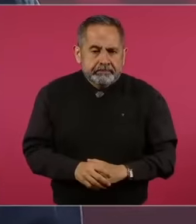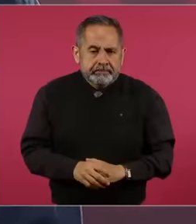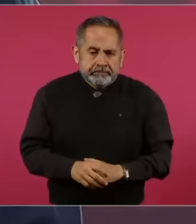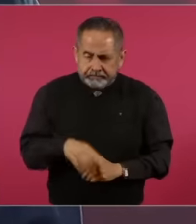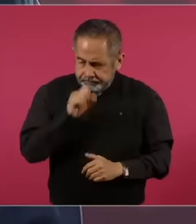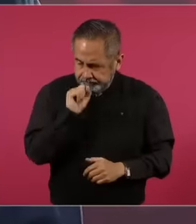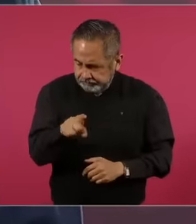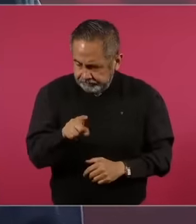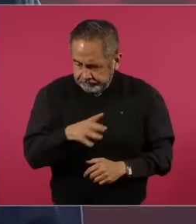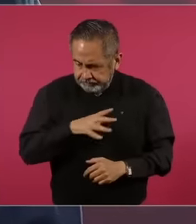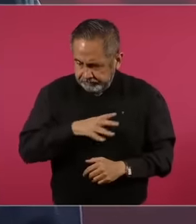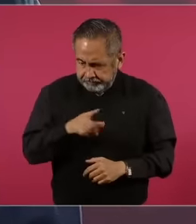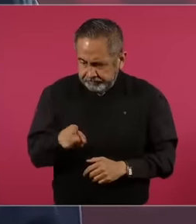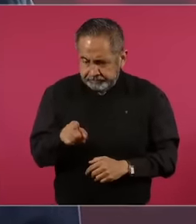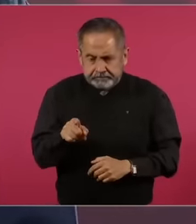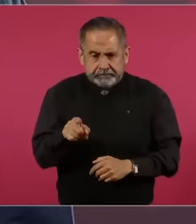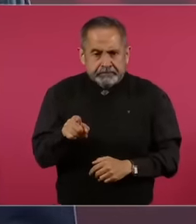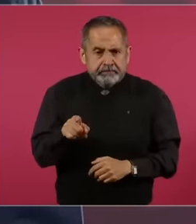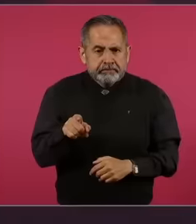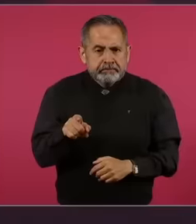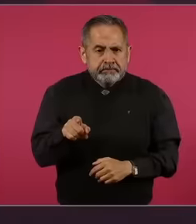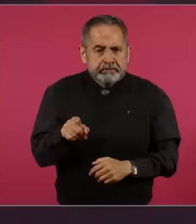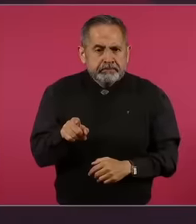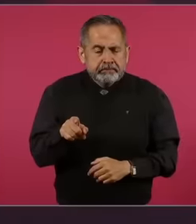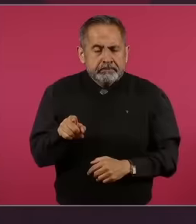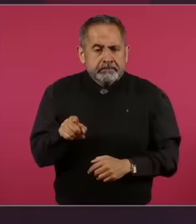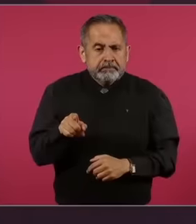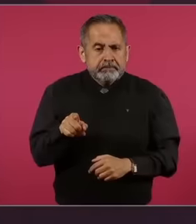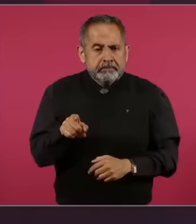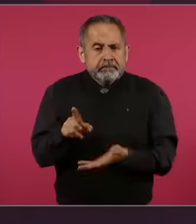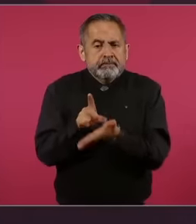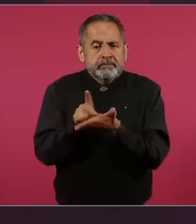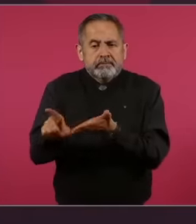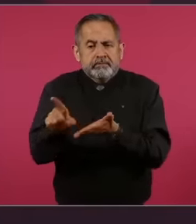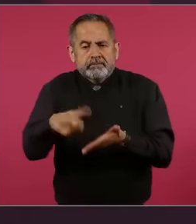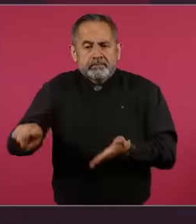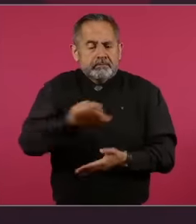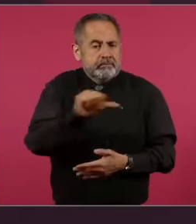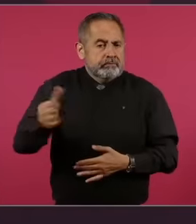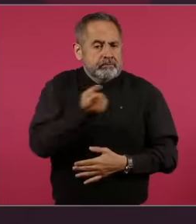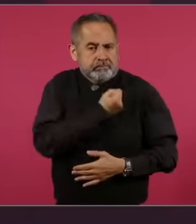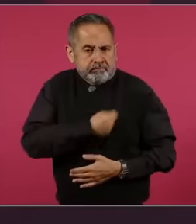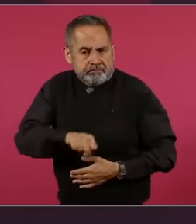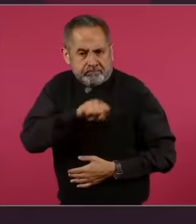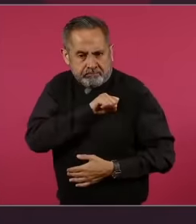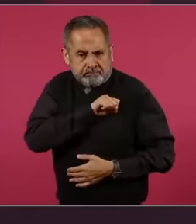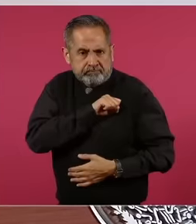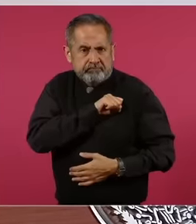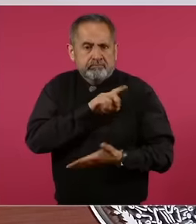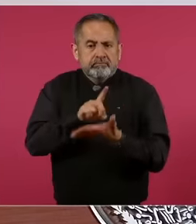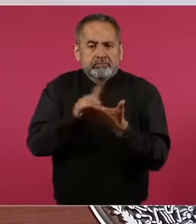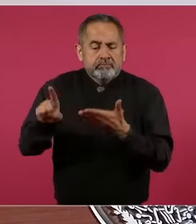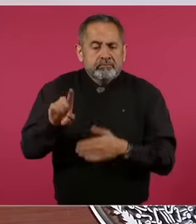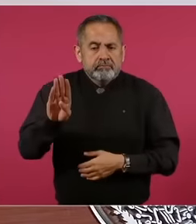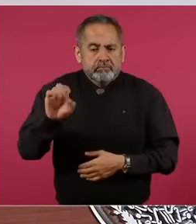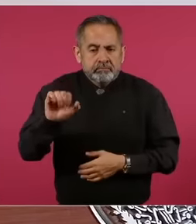Está el derecho a la salud, el derecho a las